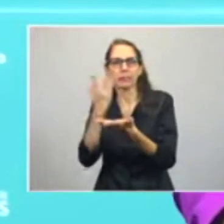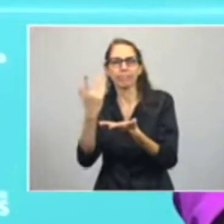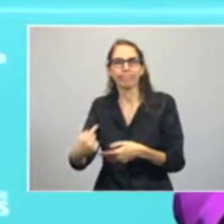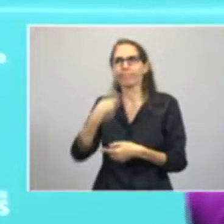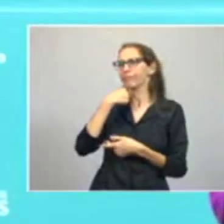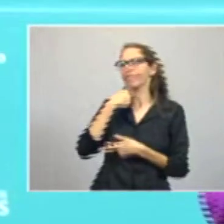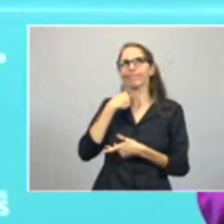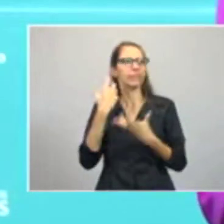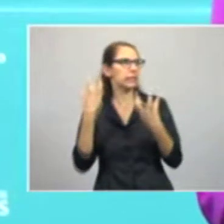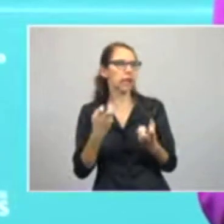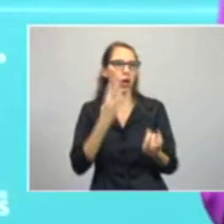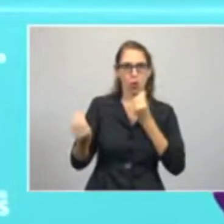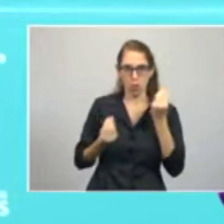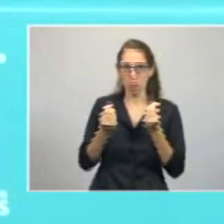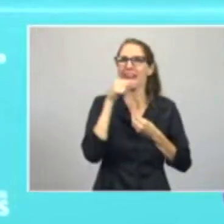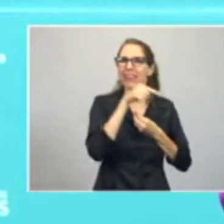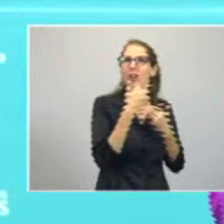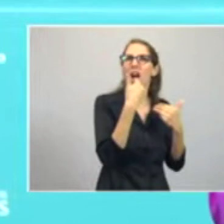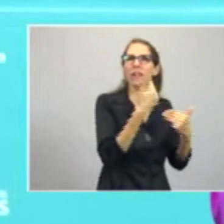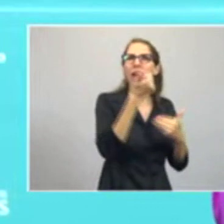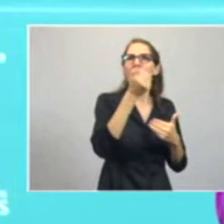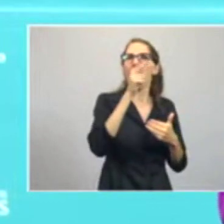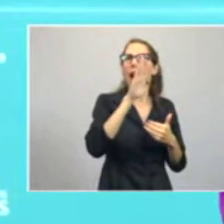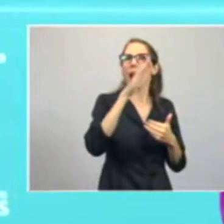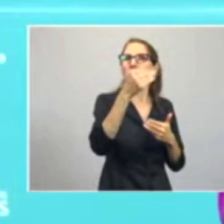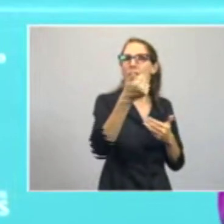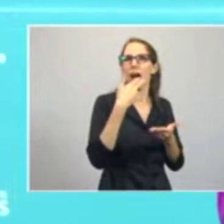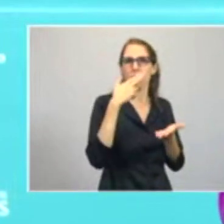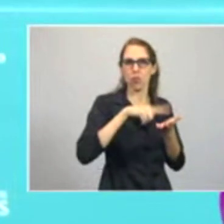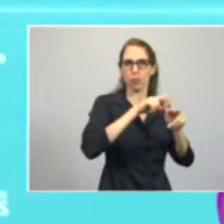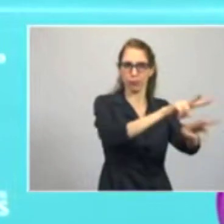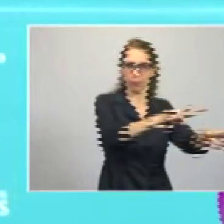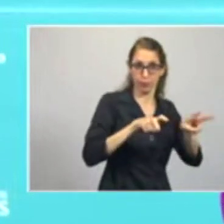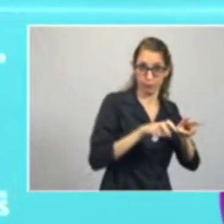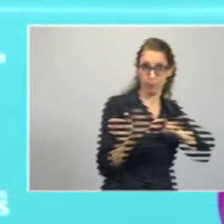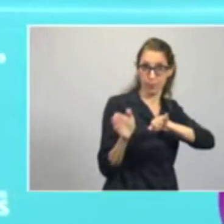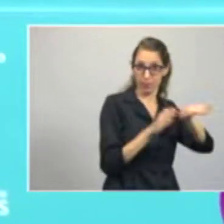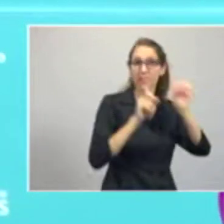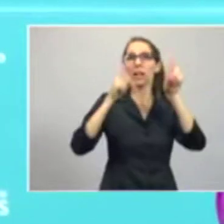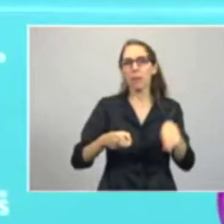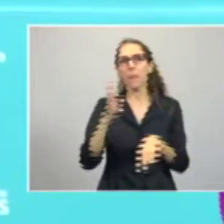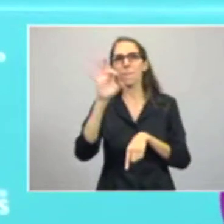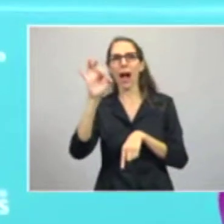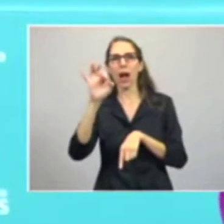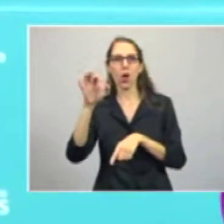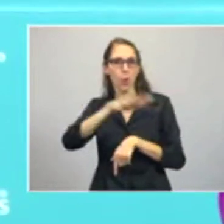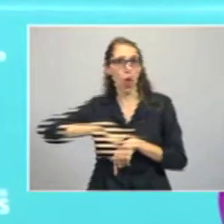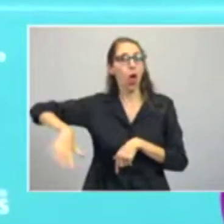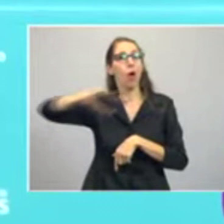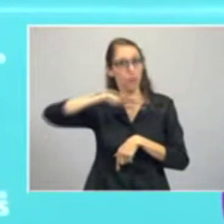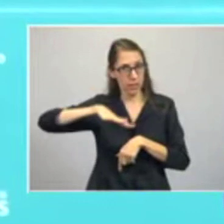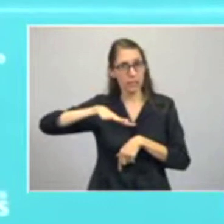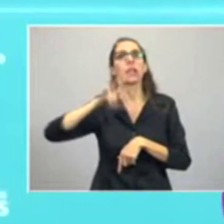año pasado. Eso desde Arba, pero después desde el Banco de la Provincia de Buenos Aires, escuchen el número, también y por las